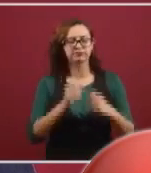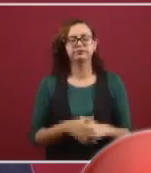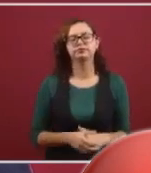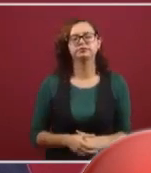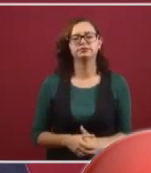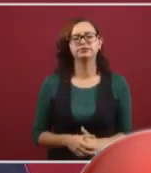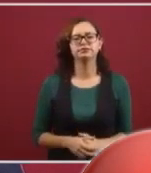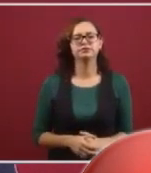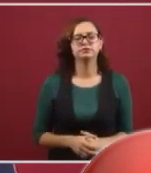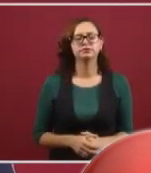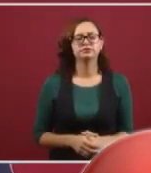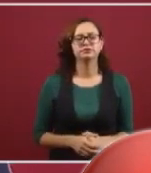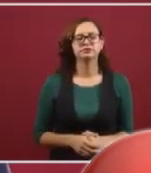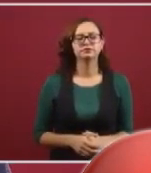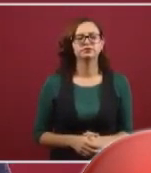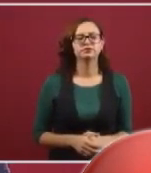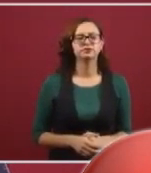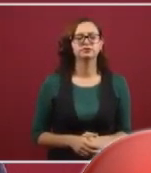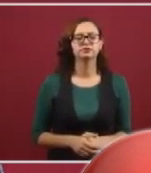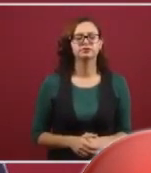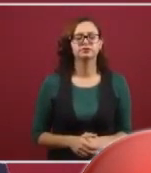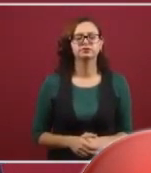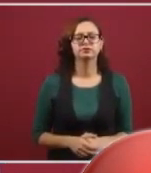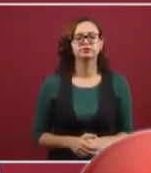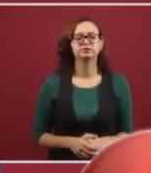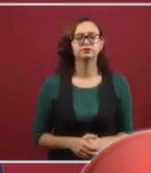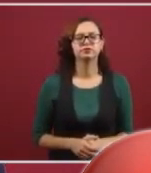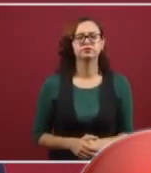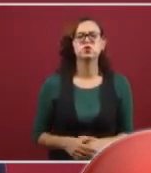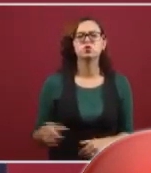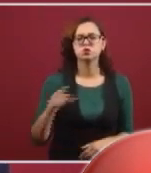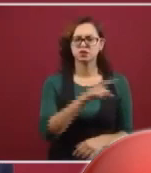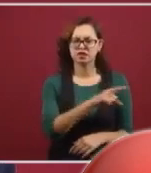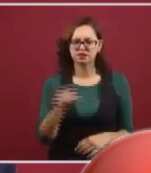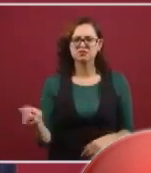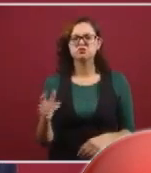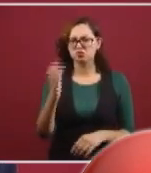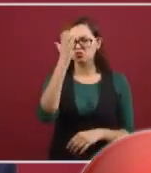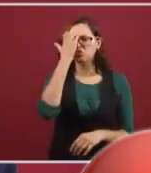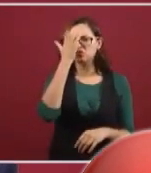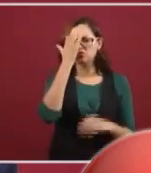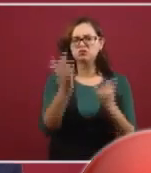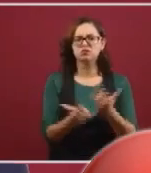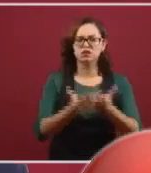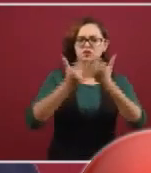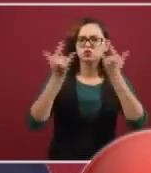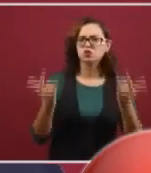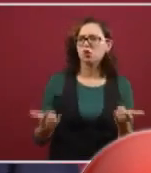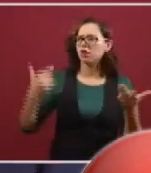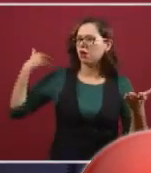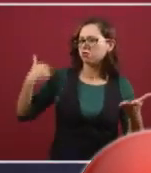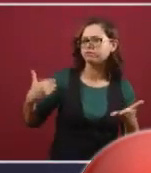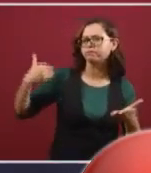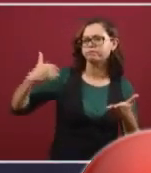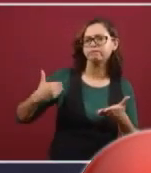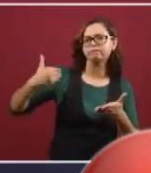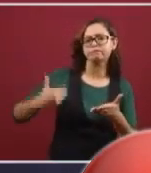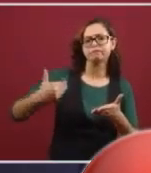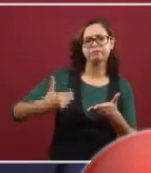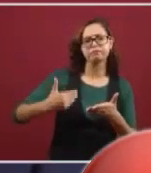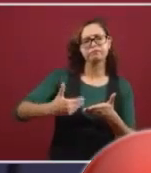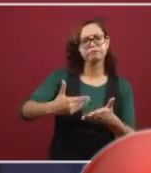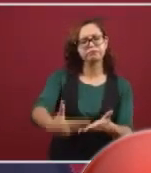Ustedes ya tienen los antecedentes de cómo resultó